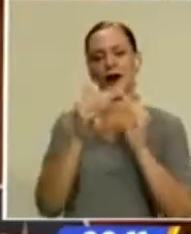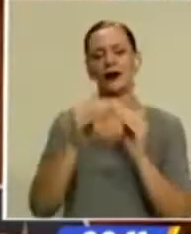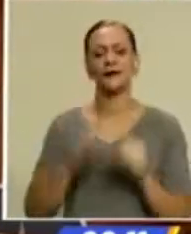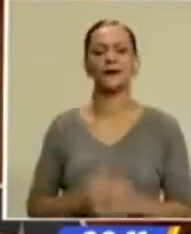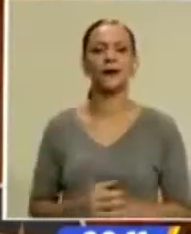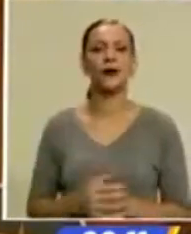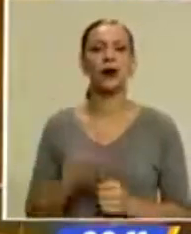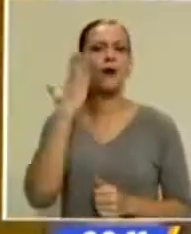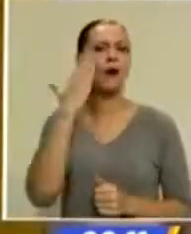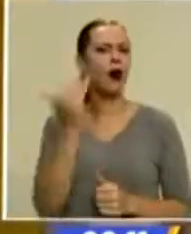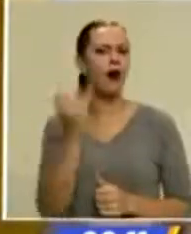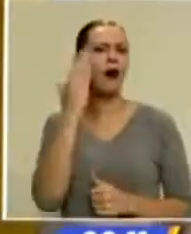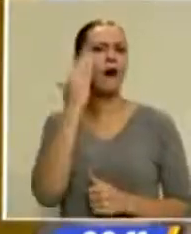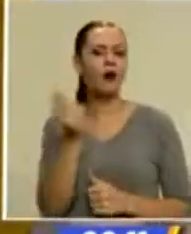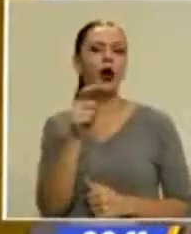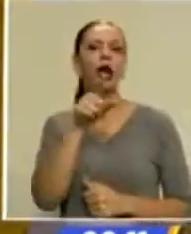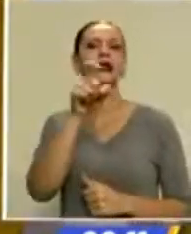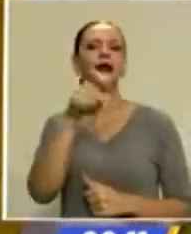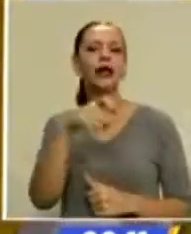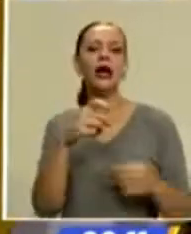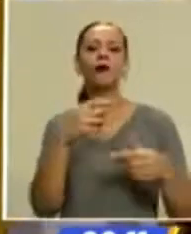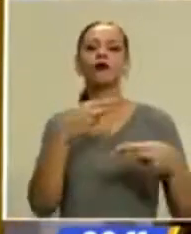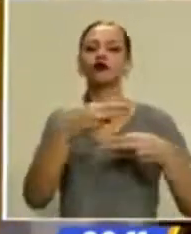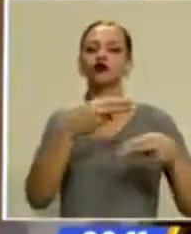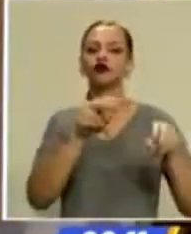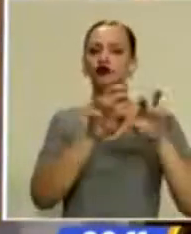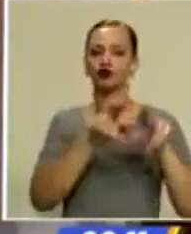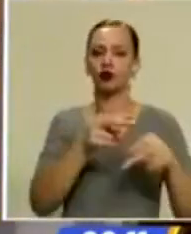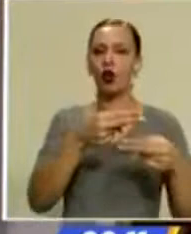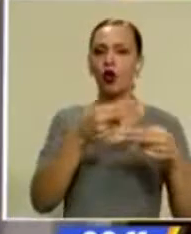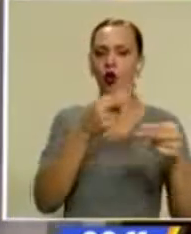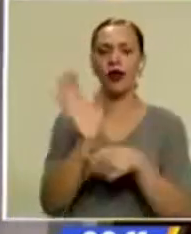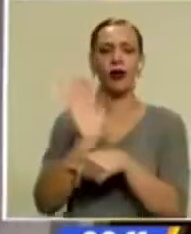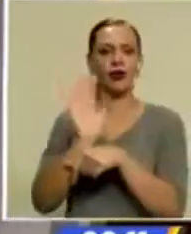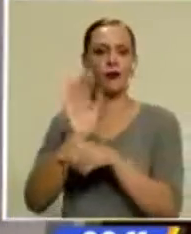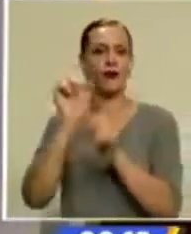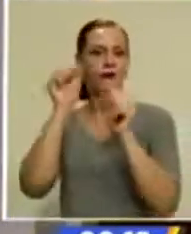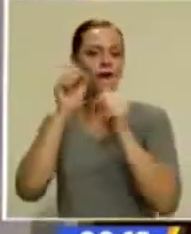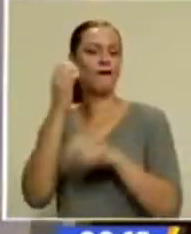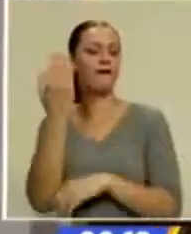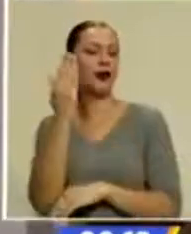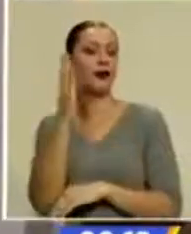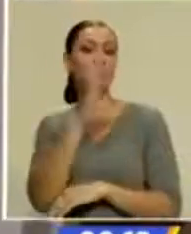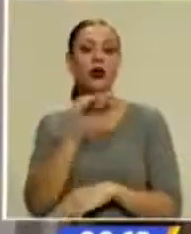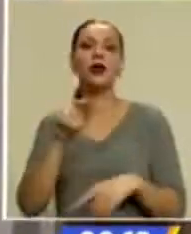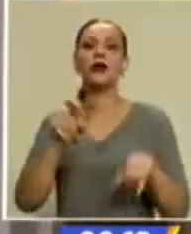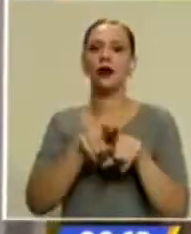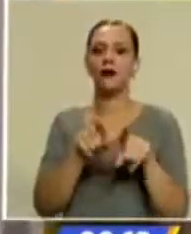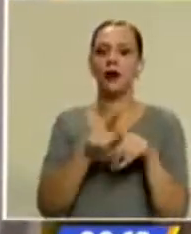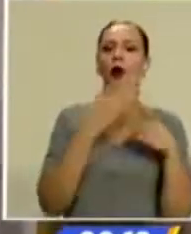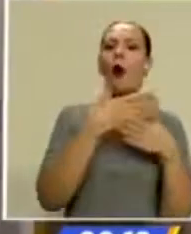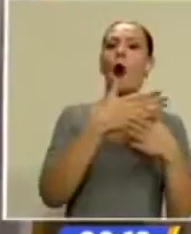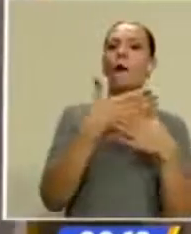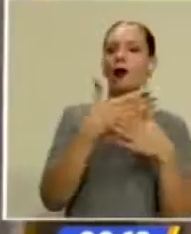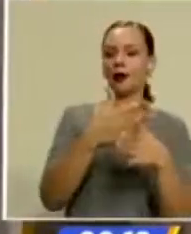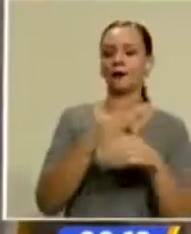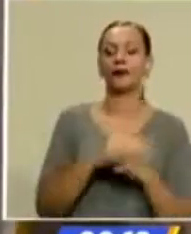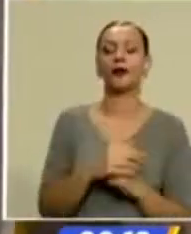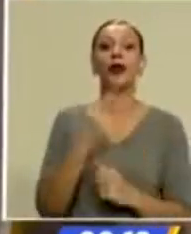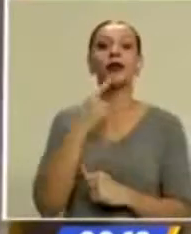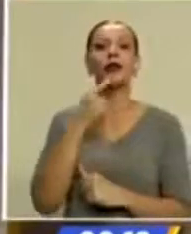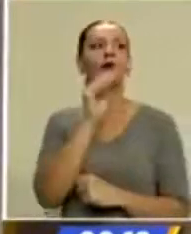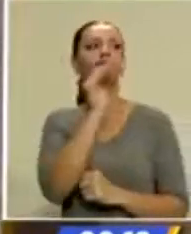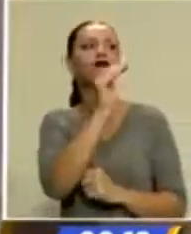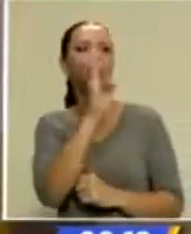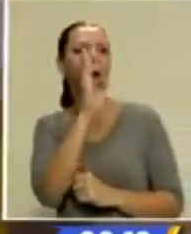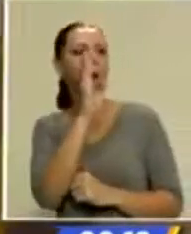Casa. ¿Por qué? Porque tienen que comentar en nuestra transmisión del Facebook y además compartirla. Díganle a la